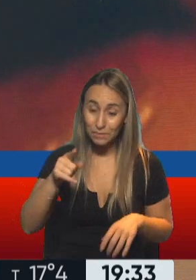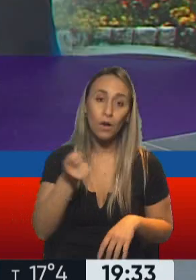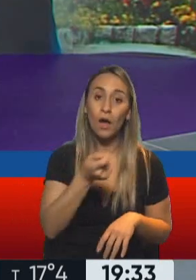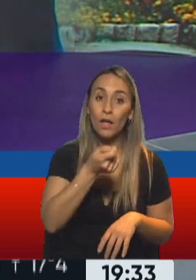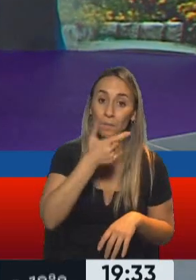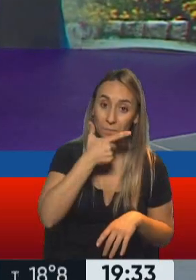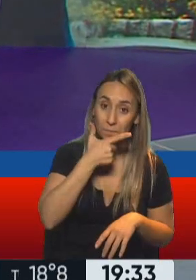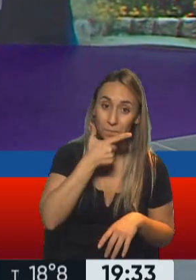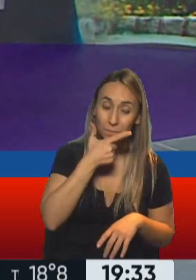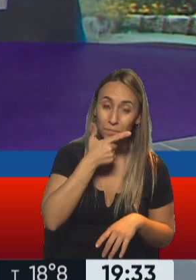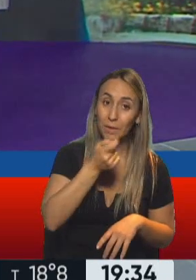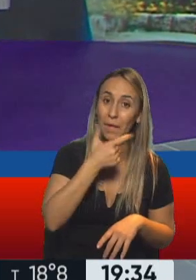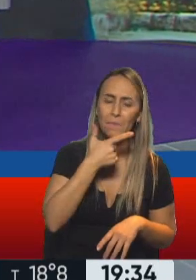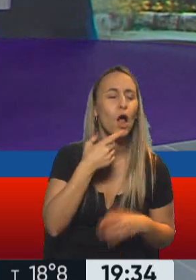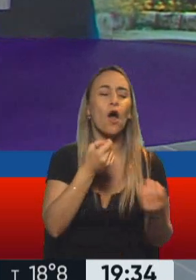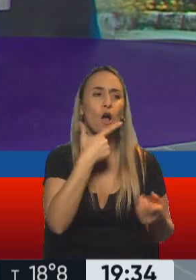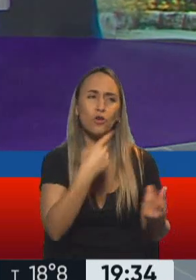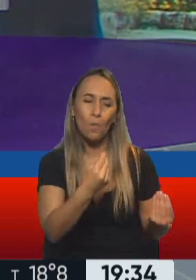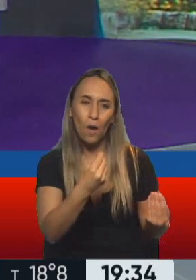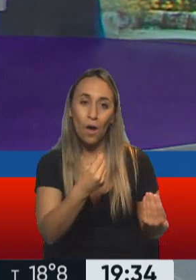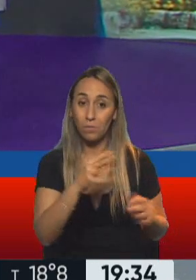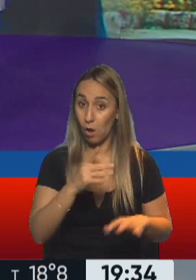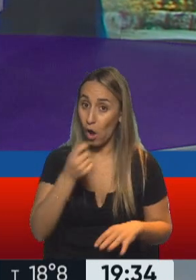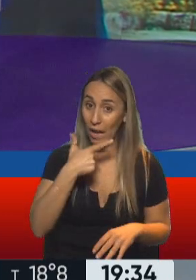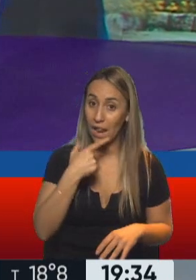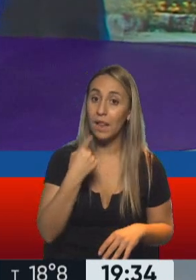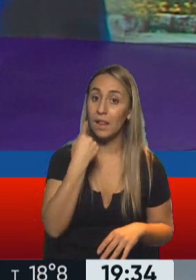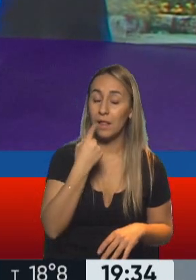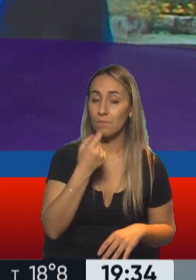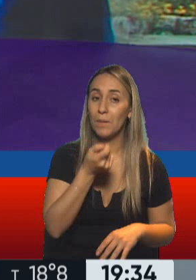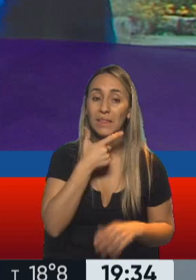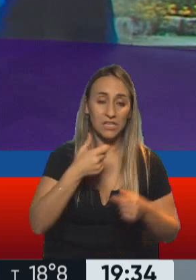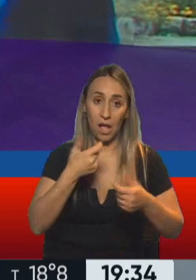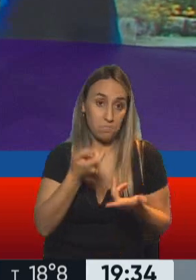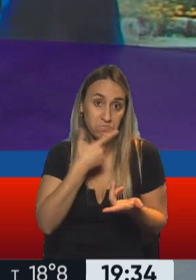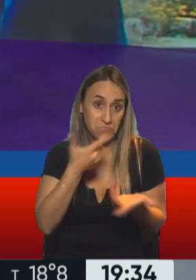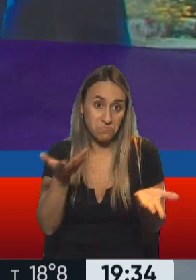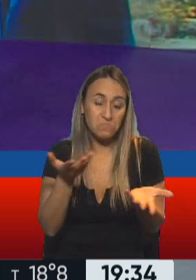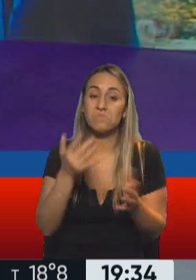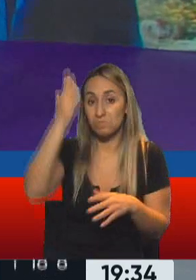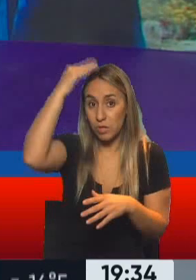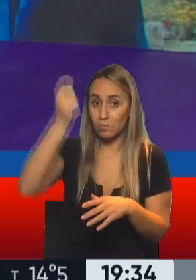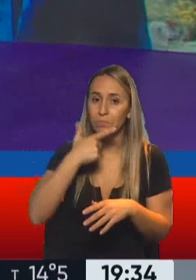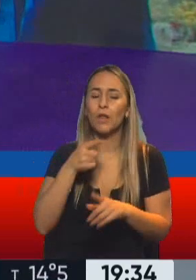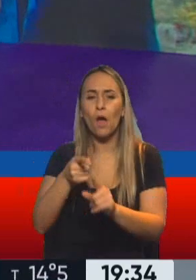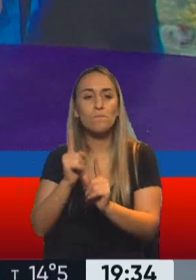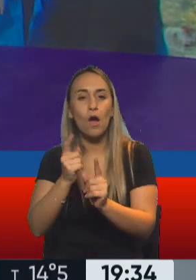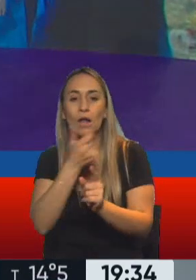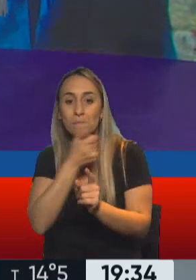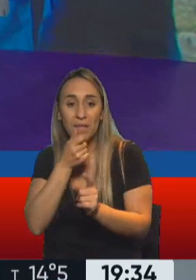dieron, que se da... ¿De qué forma se le habían dado? Por vía oral. Por vía oral. ¿Sí? Pero es una droga que está aceptada para otros tratamientos. ¿Sí?